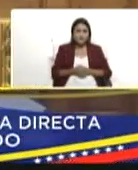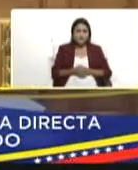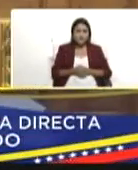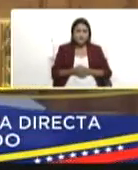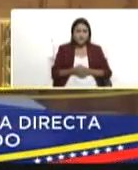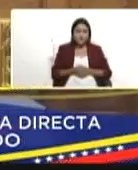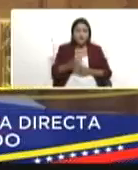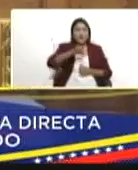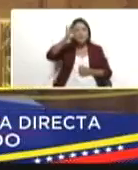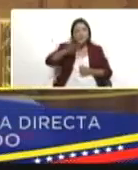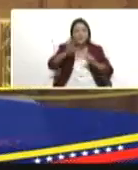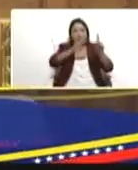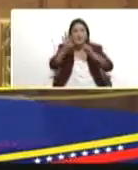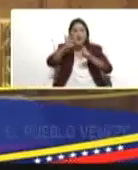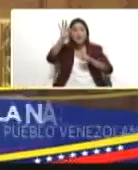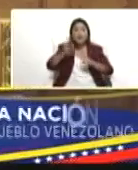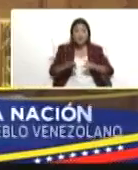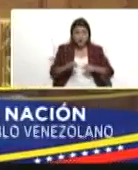porcentaje del